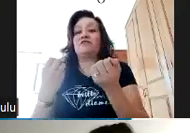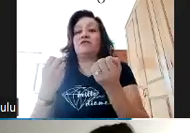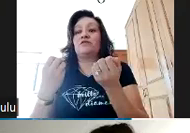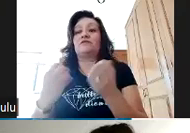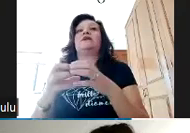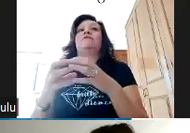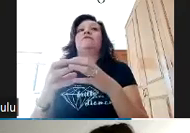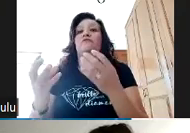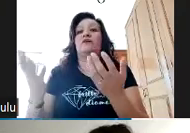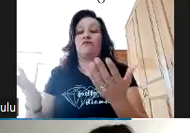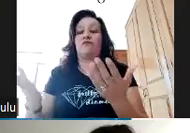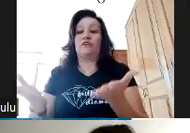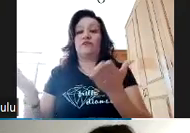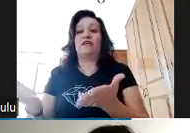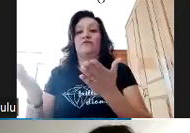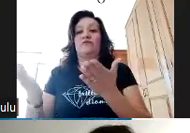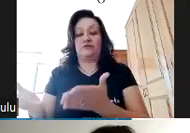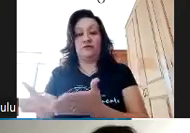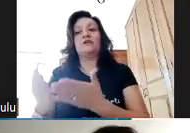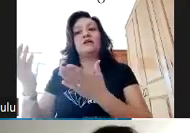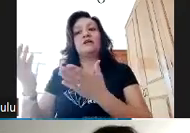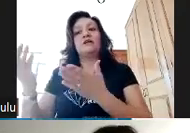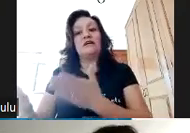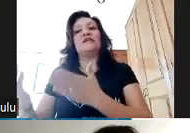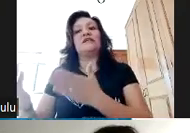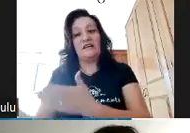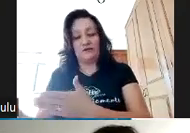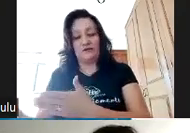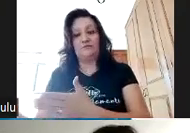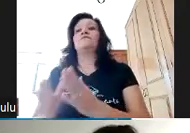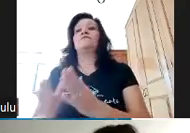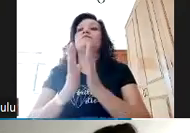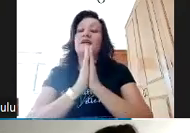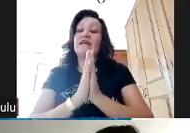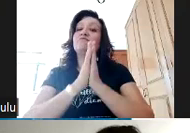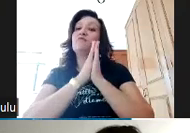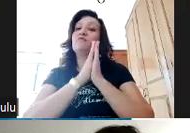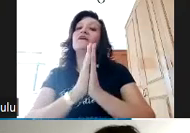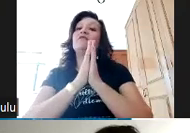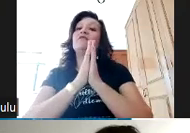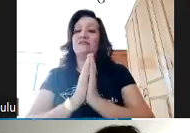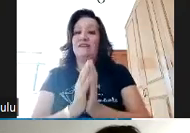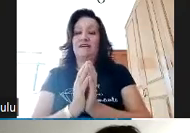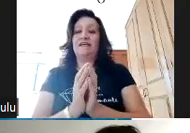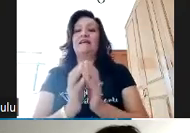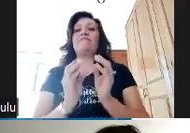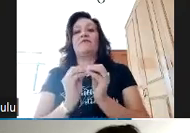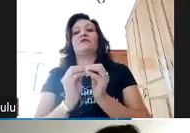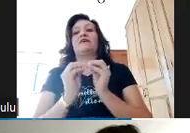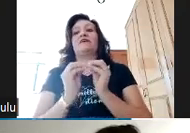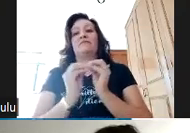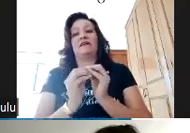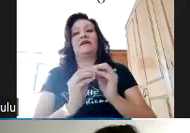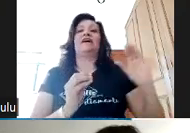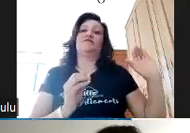de mucha información y vamos a confundir igual a nuestros invitados es muy recomendable mejor